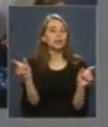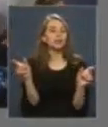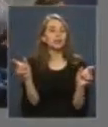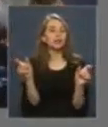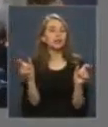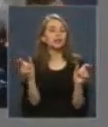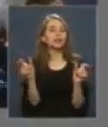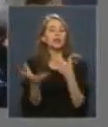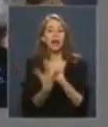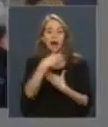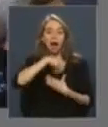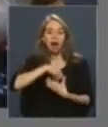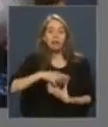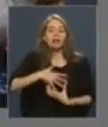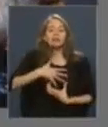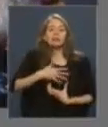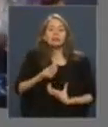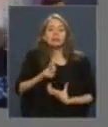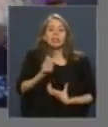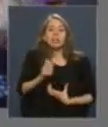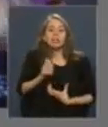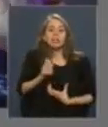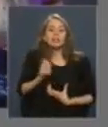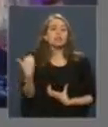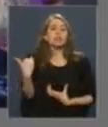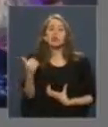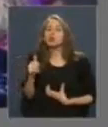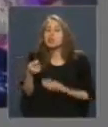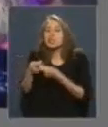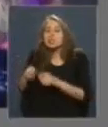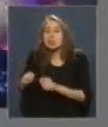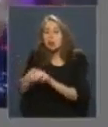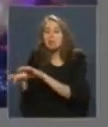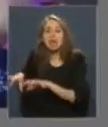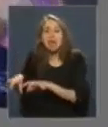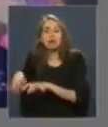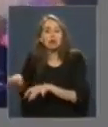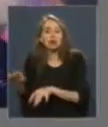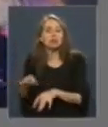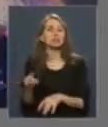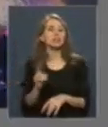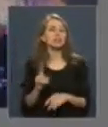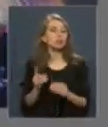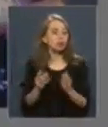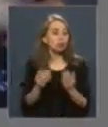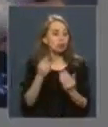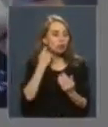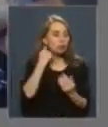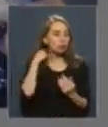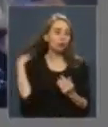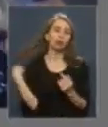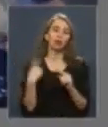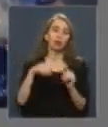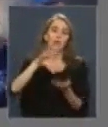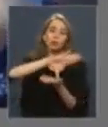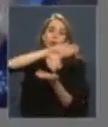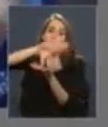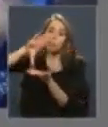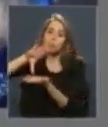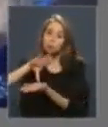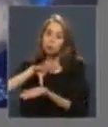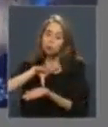rica en lo interno y pobre en lo material. No esperando inversiones de otros países extranjeros